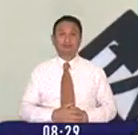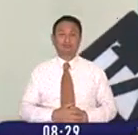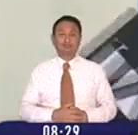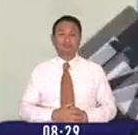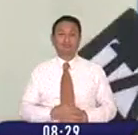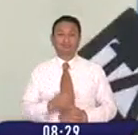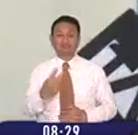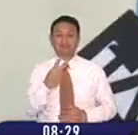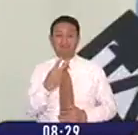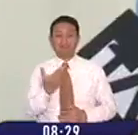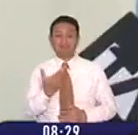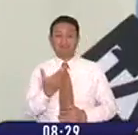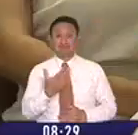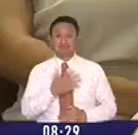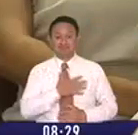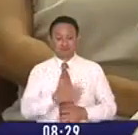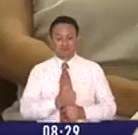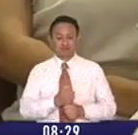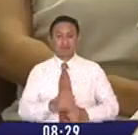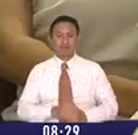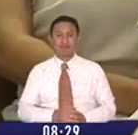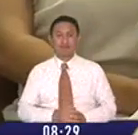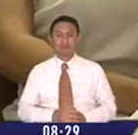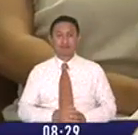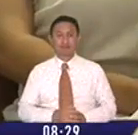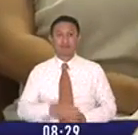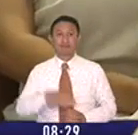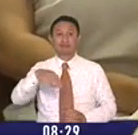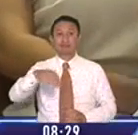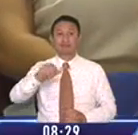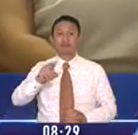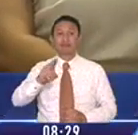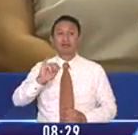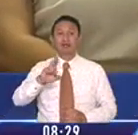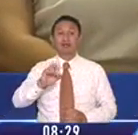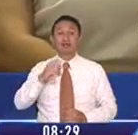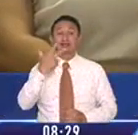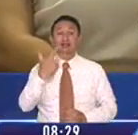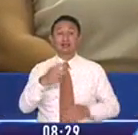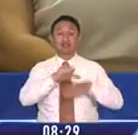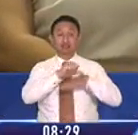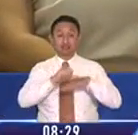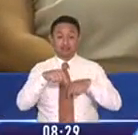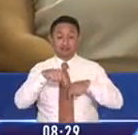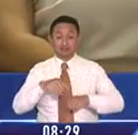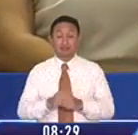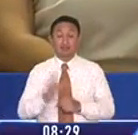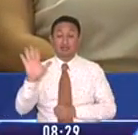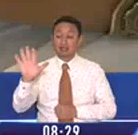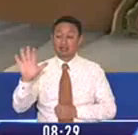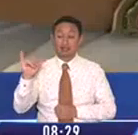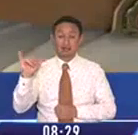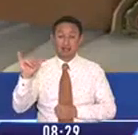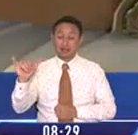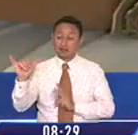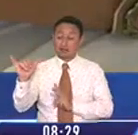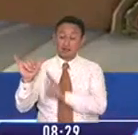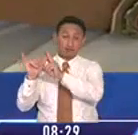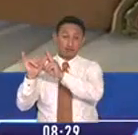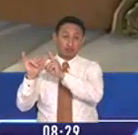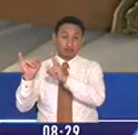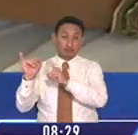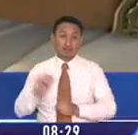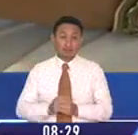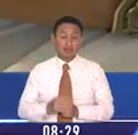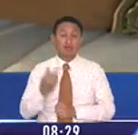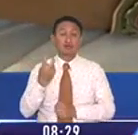¿Cómo me ven? Una mujer segura. Maribel Vera, con 3 operaciones y la extirpación de uno de sus ovarios, lleva 12